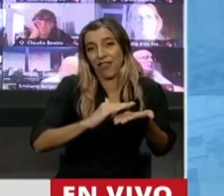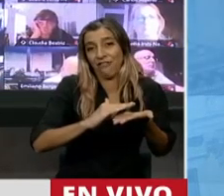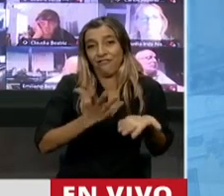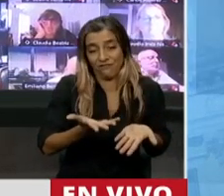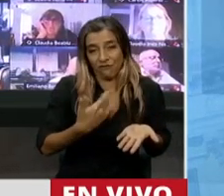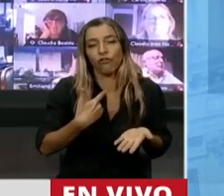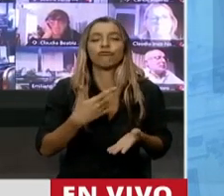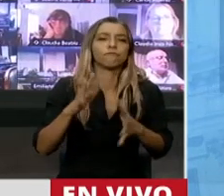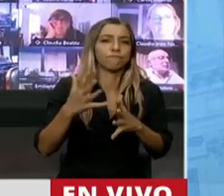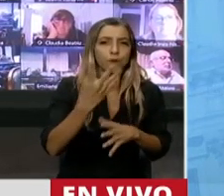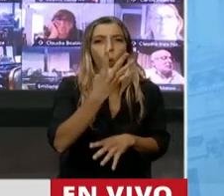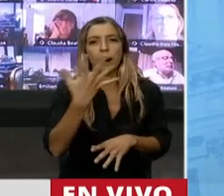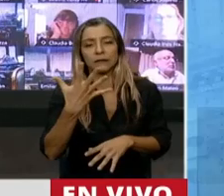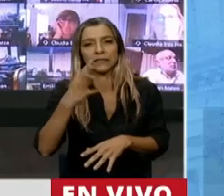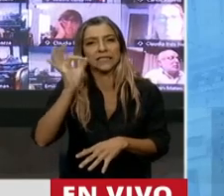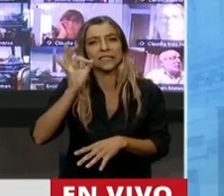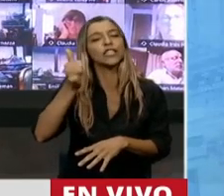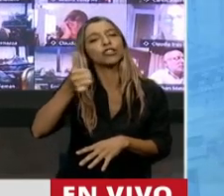un 60%.